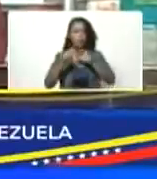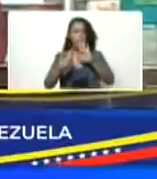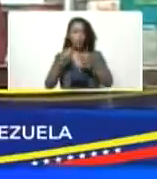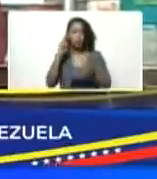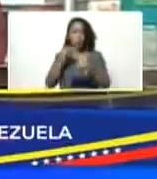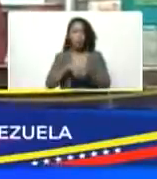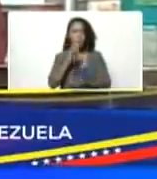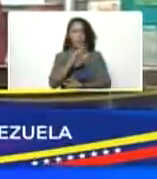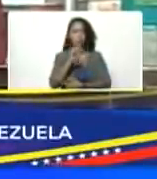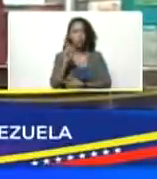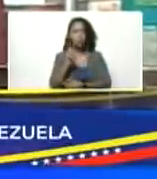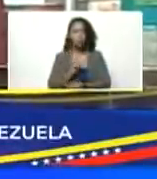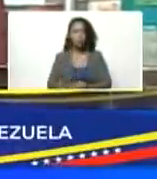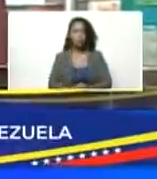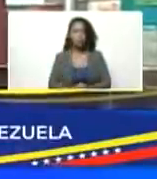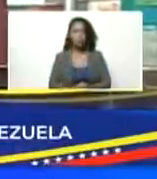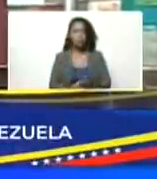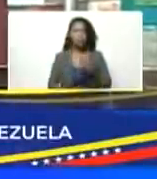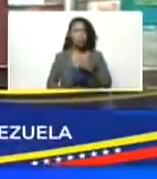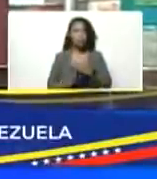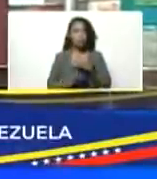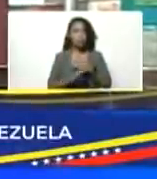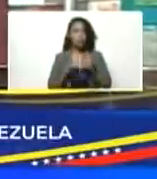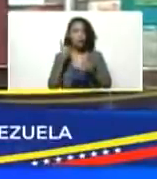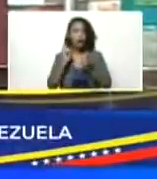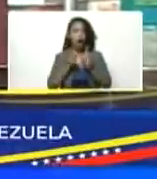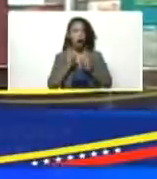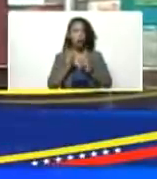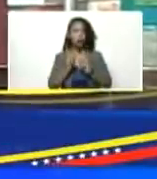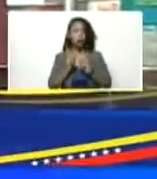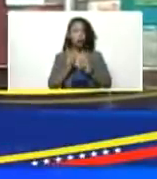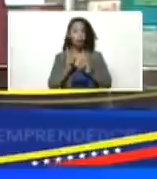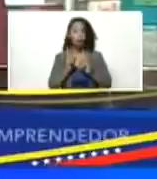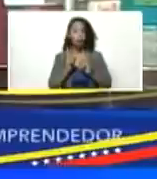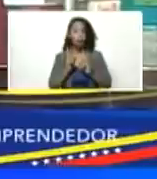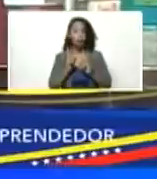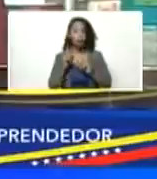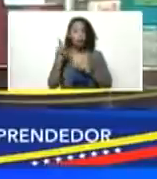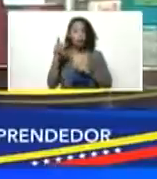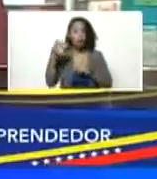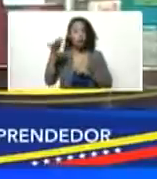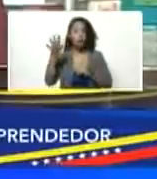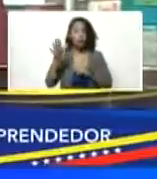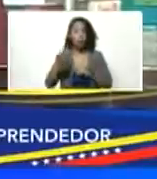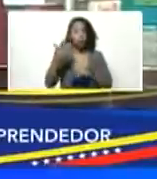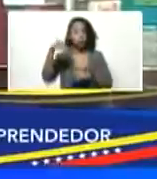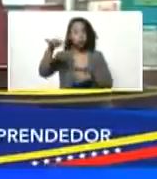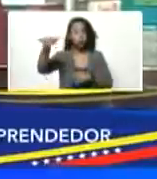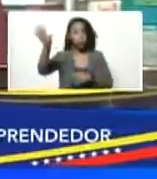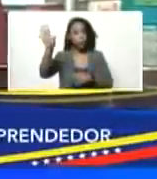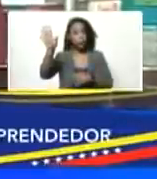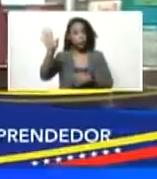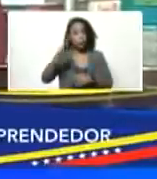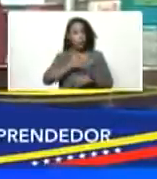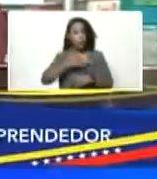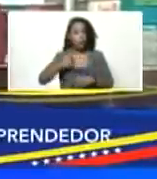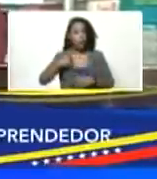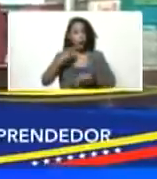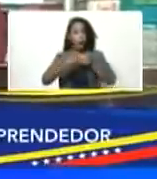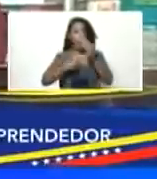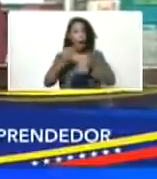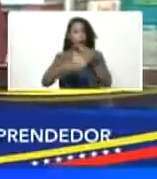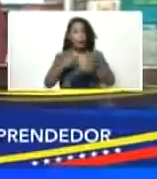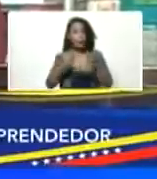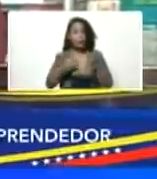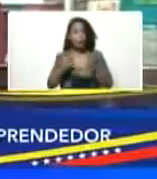2016-2021. Todavía hay restos de eso por ahí, restos que pretenden seguir